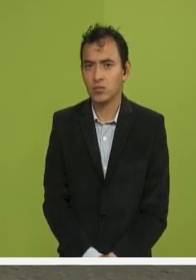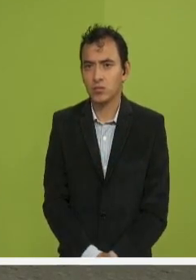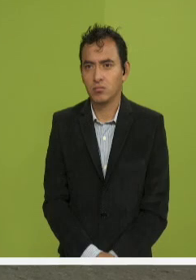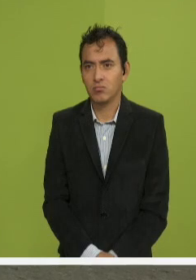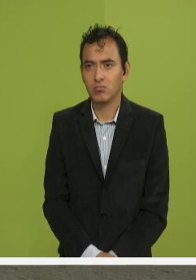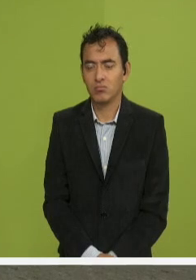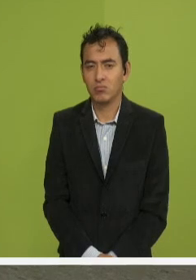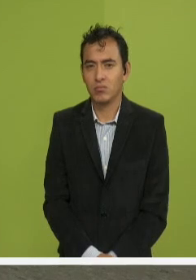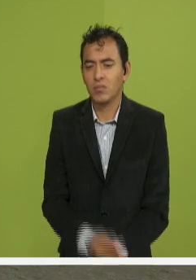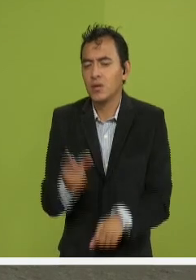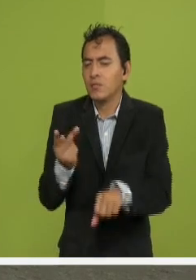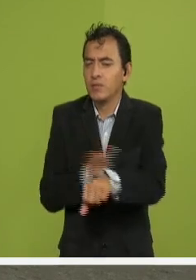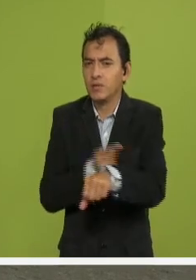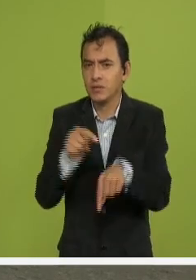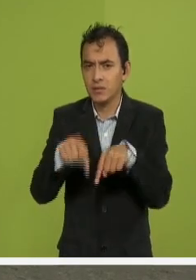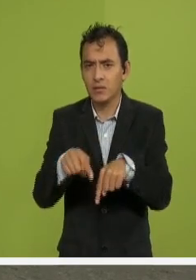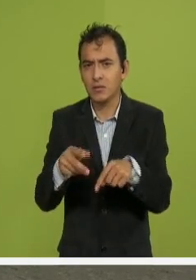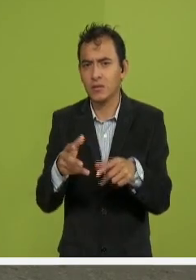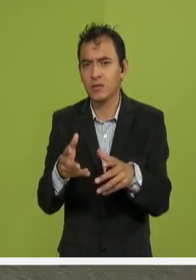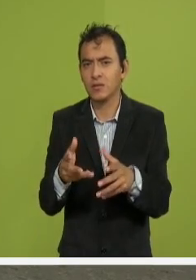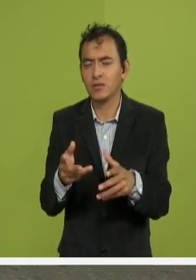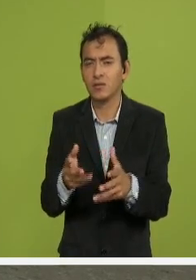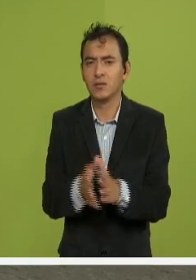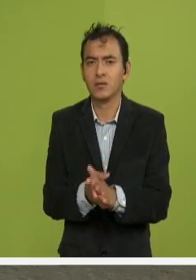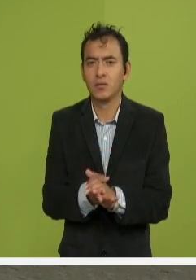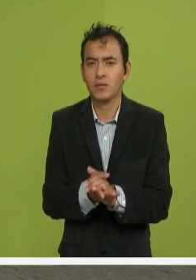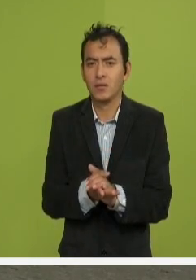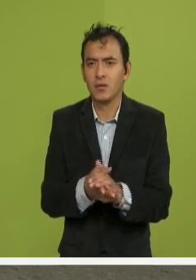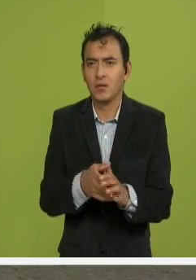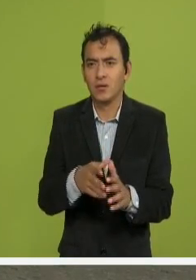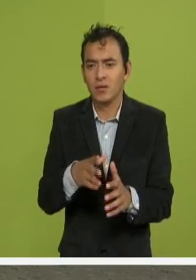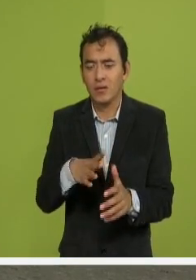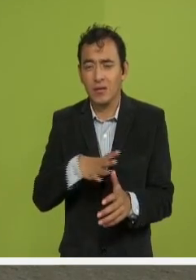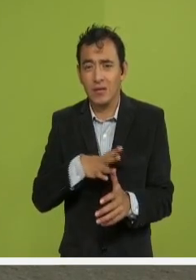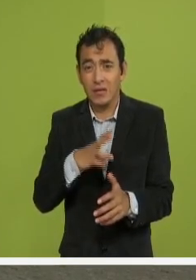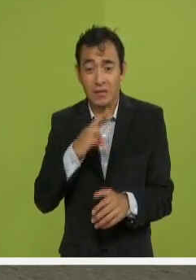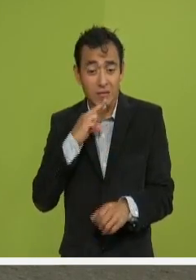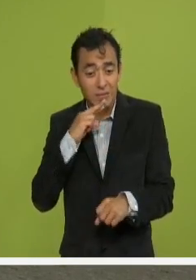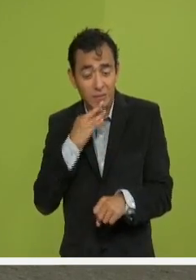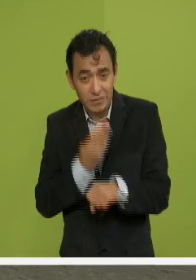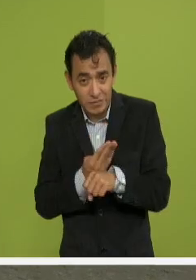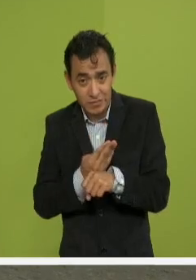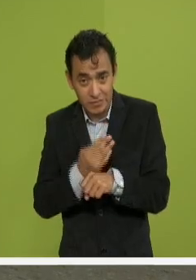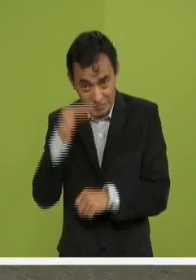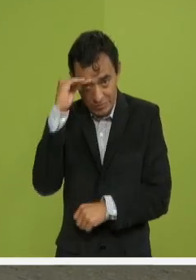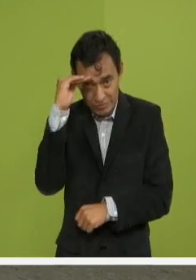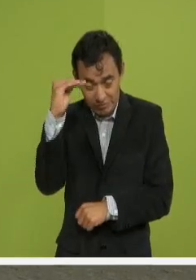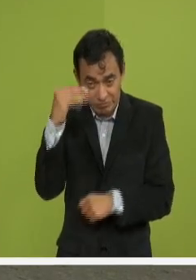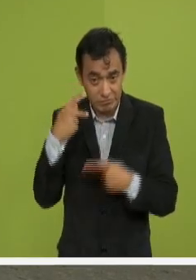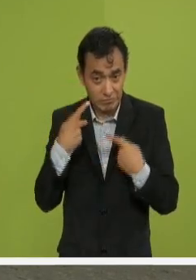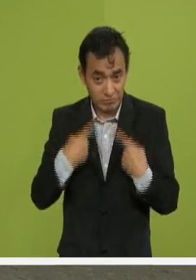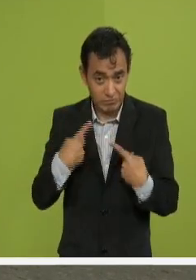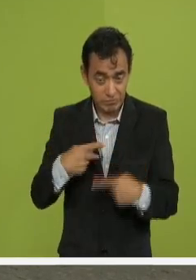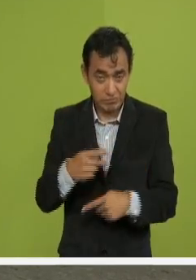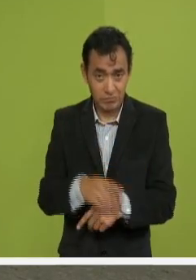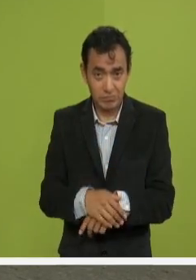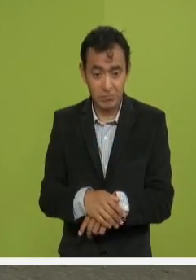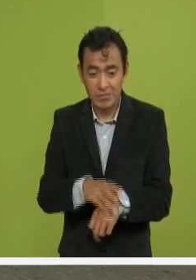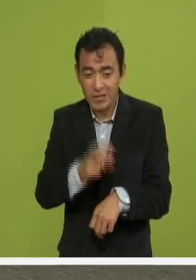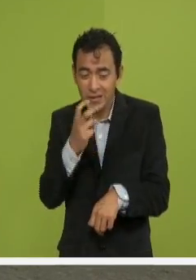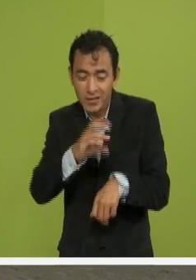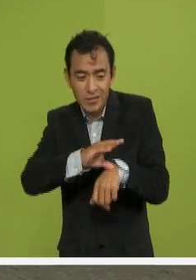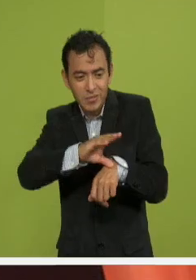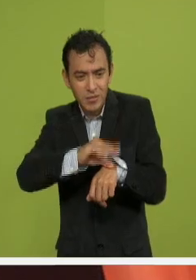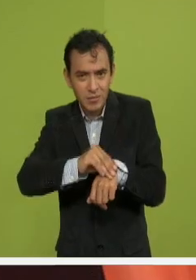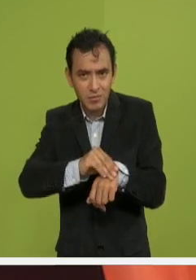Lamentablemente aquí hace juego la responsabilidad de los adultos que viven en las zonas urbanas, que permiten, a lo